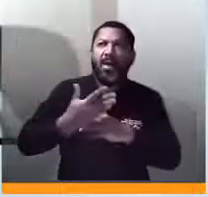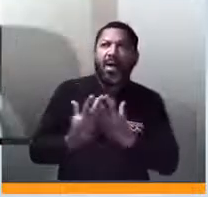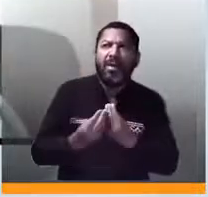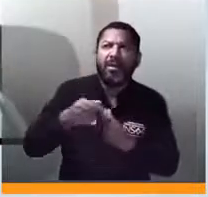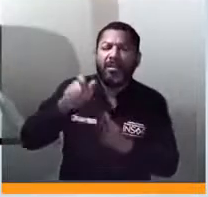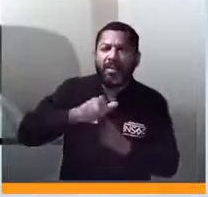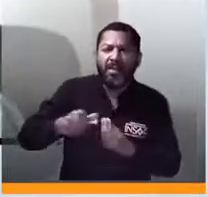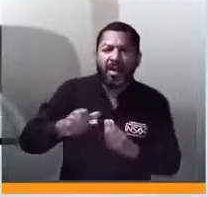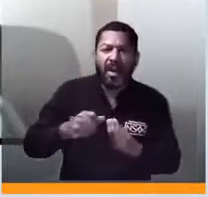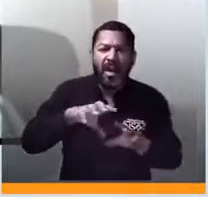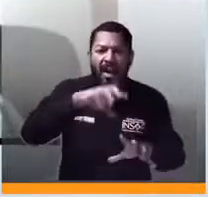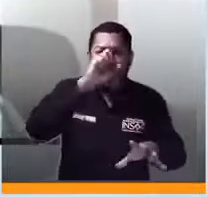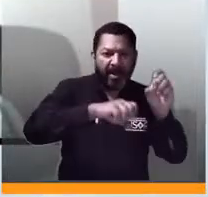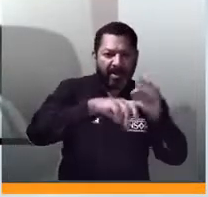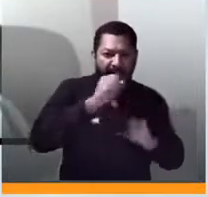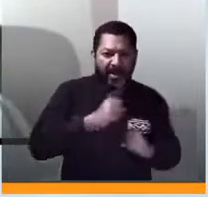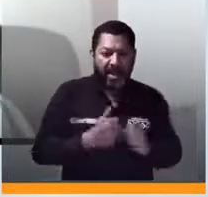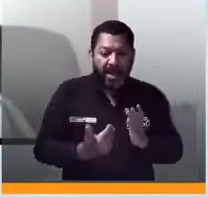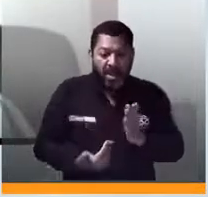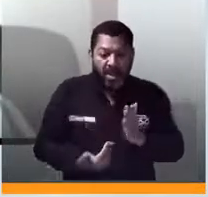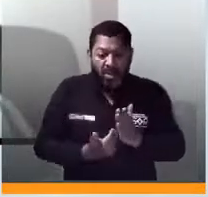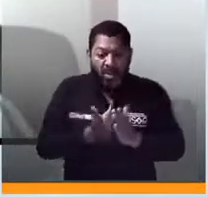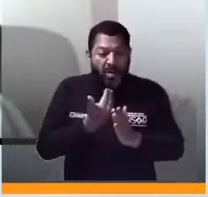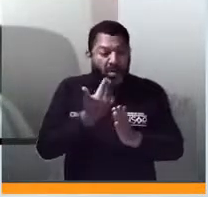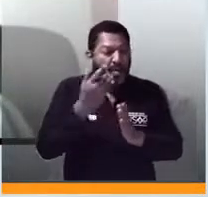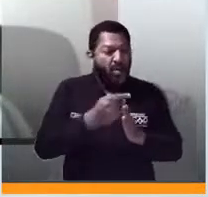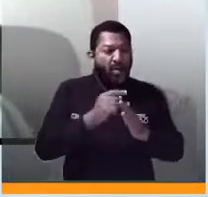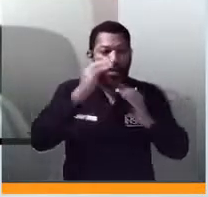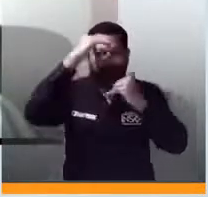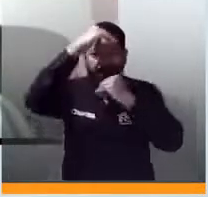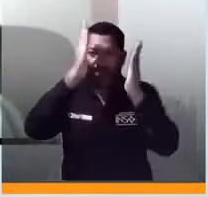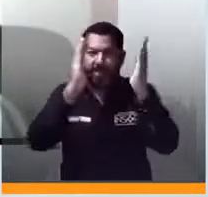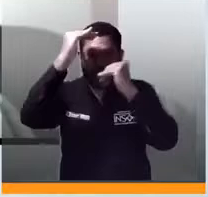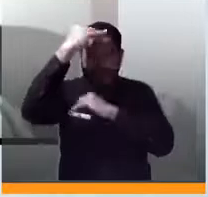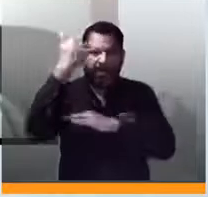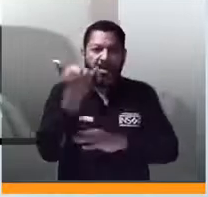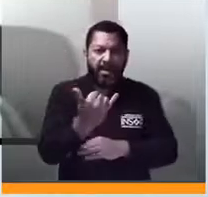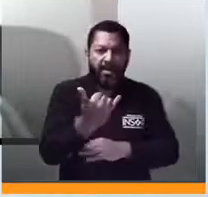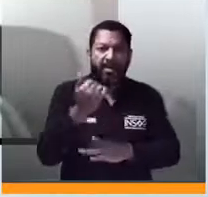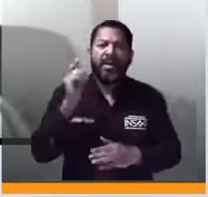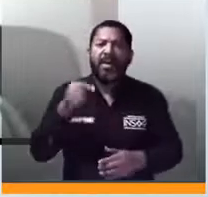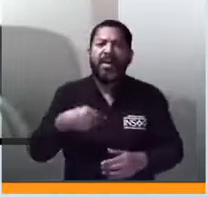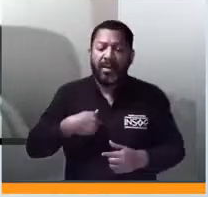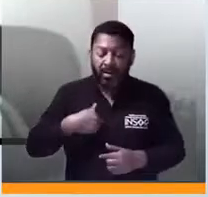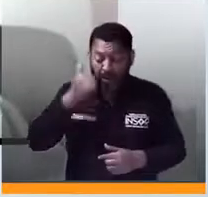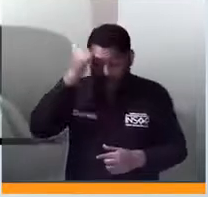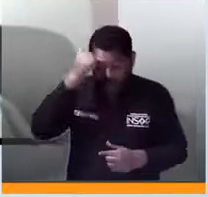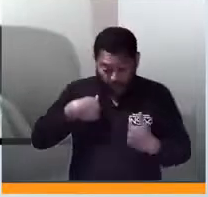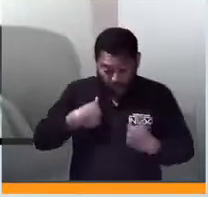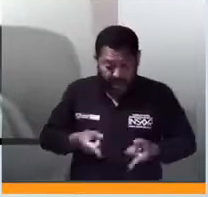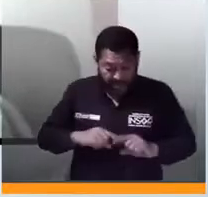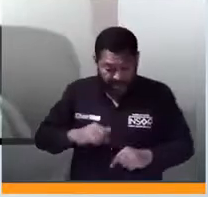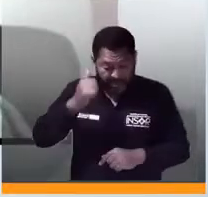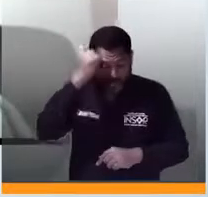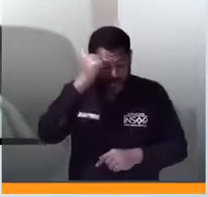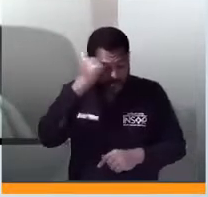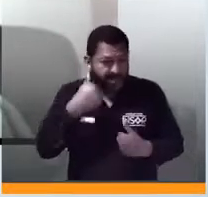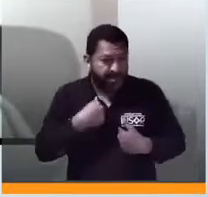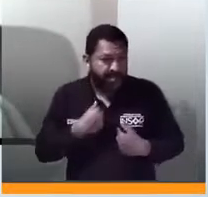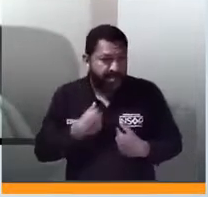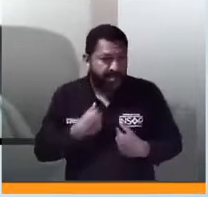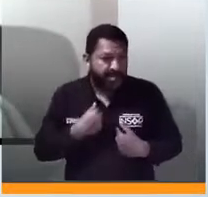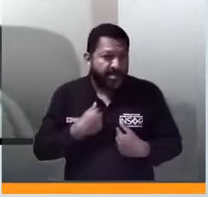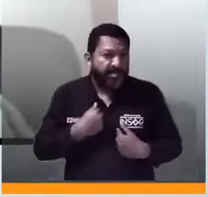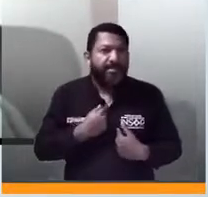que eso significa en un nuevo paradigma de lo que es ser profesor. Yo soy profesor también, y bueno, por